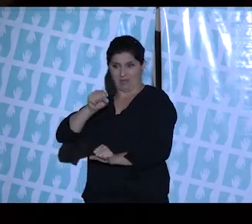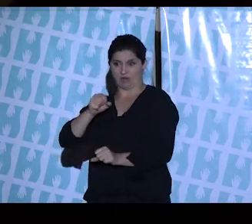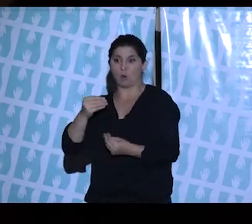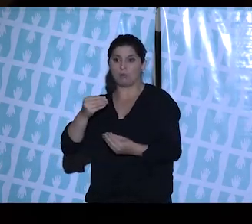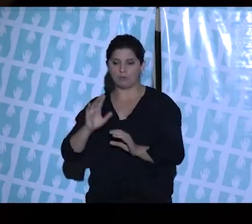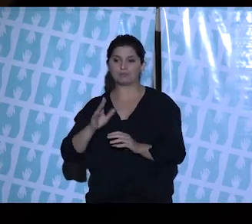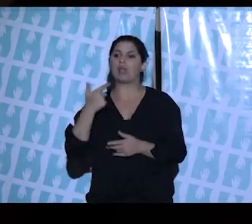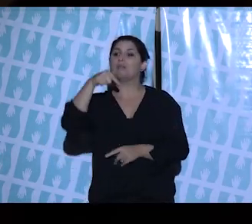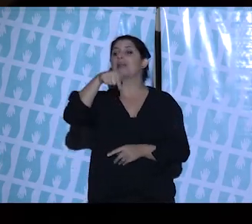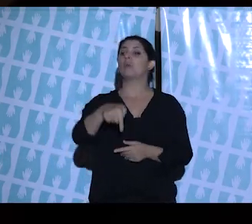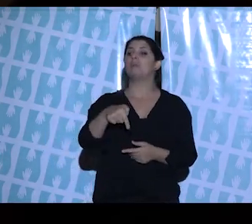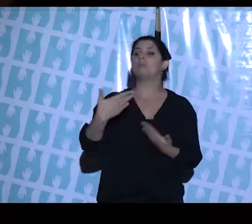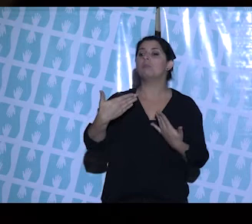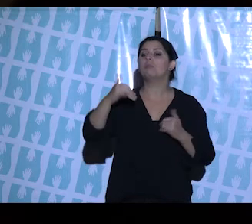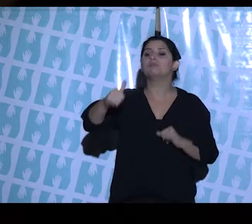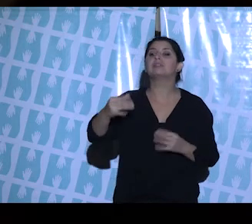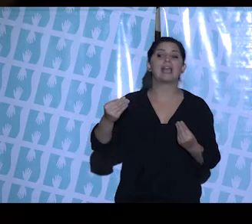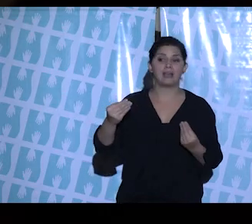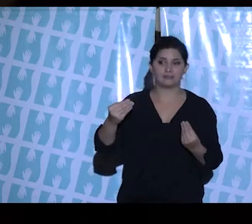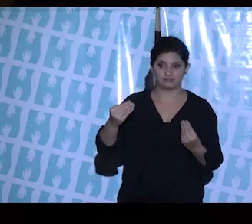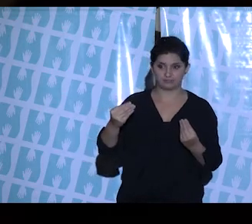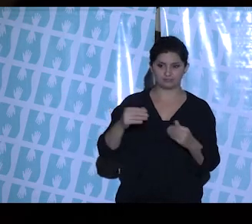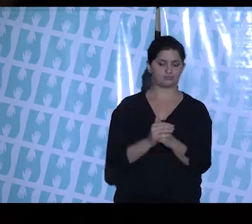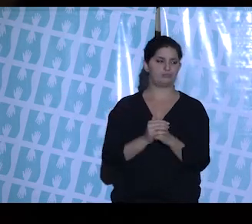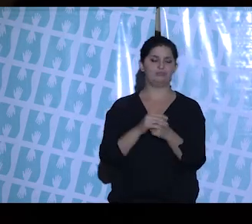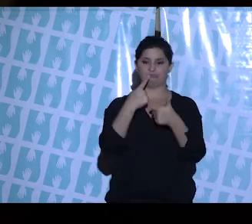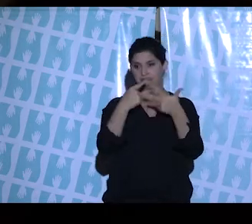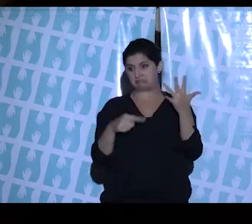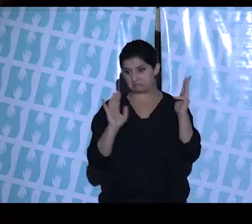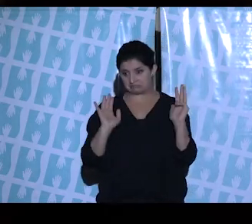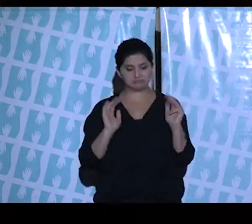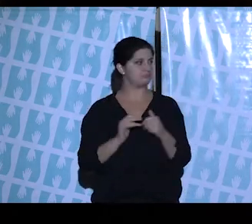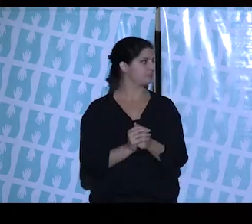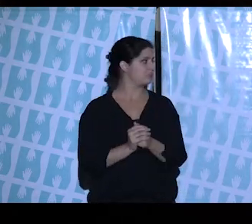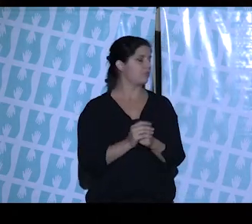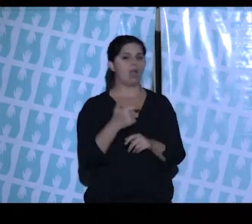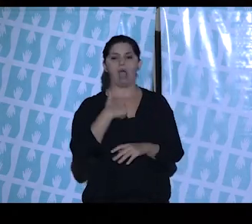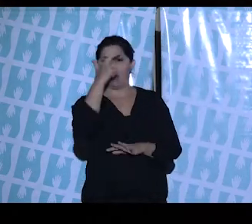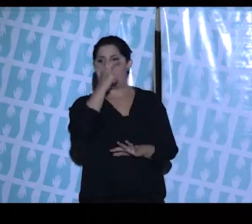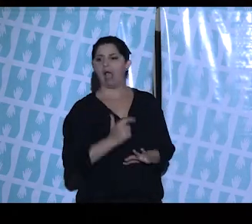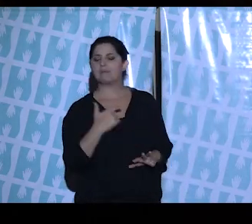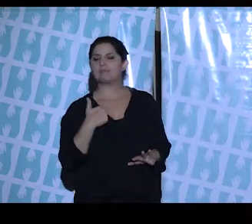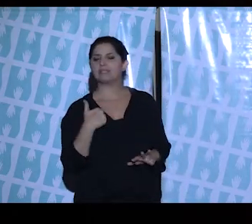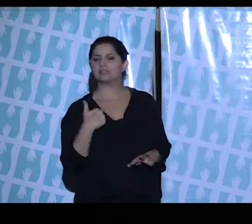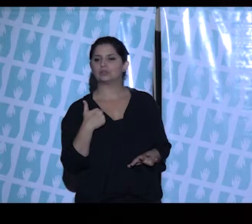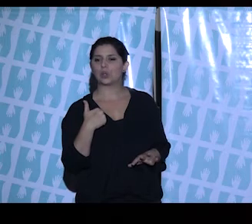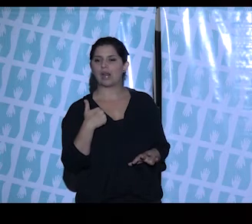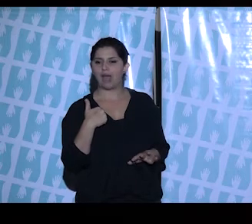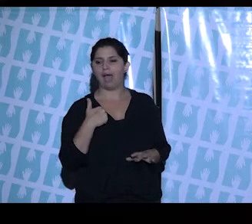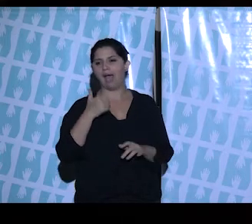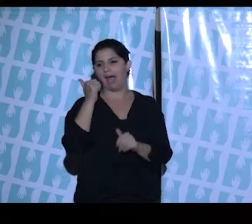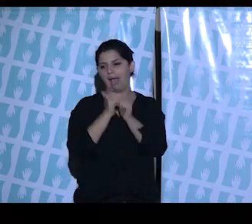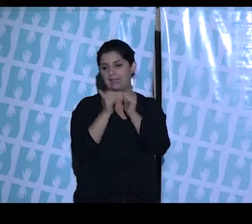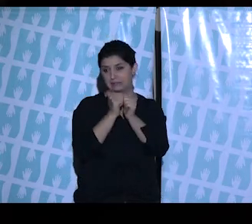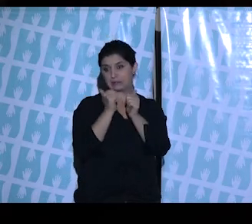para hacer diagnóstico precoz? Varias situaciones. Yo soy una persona que tengo